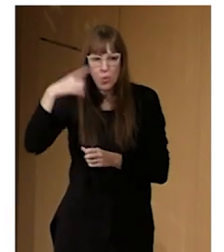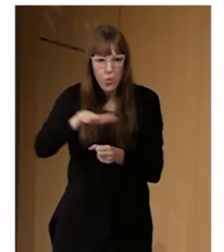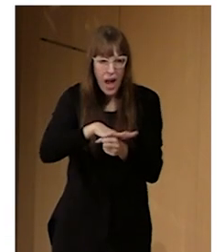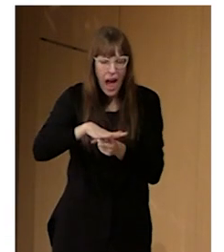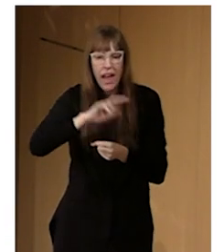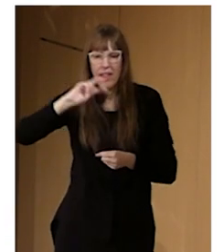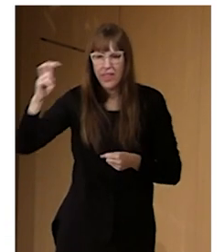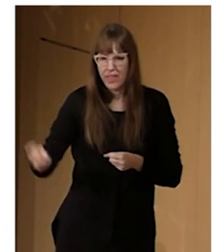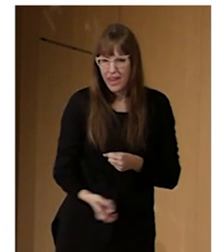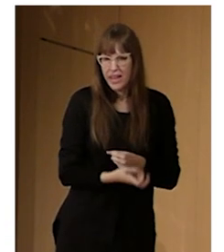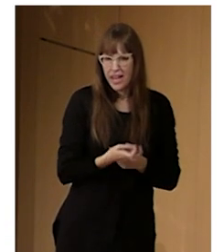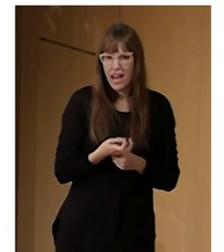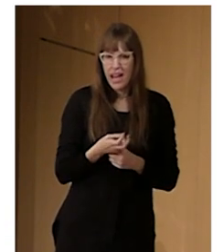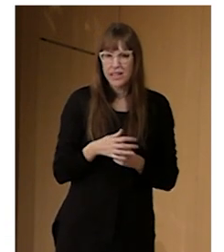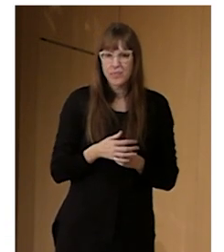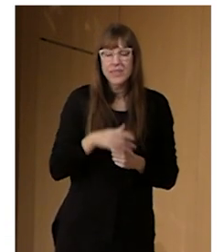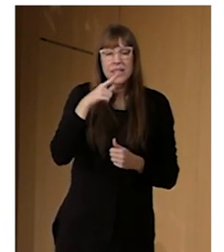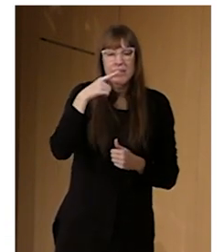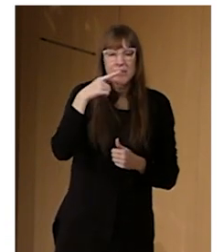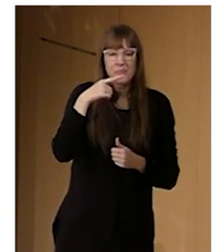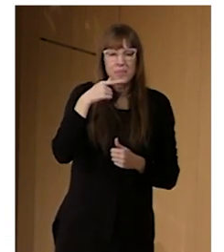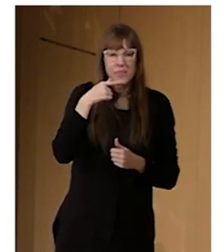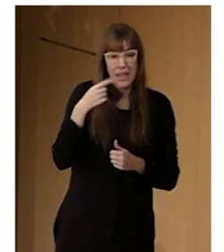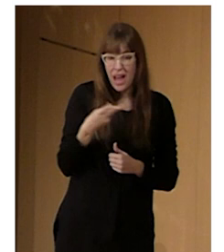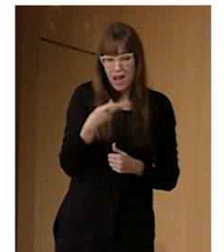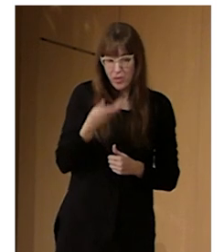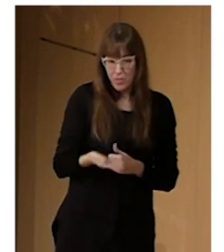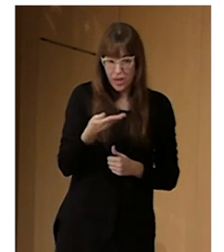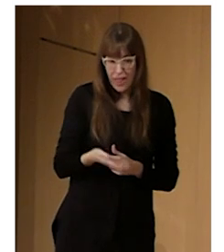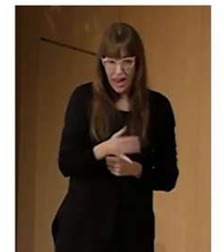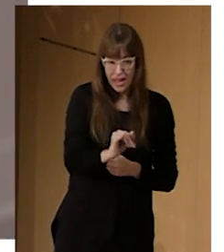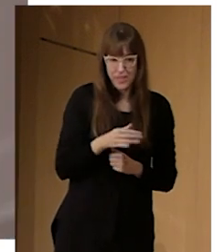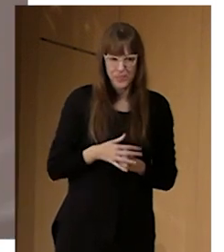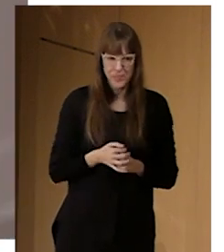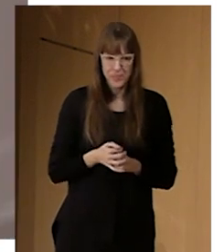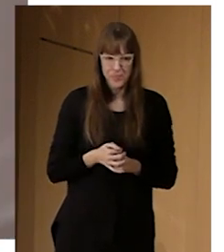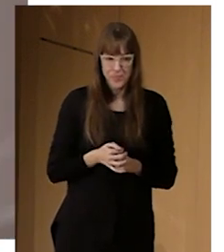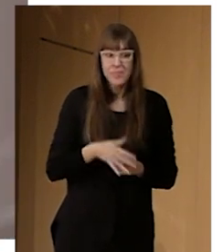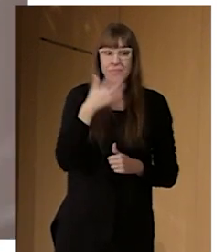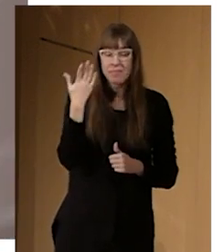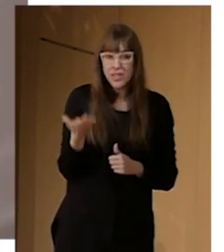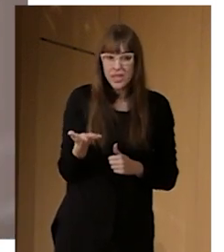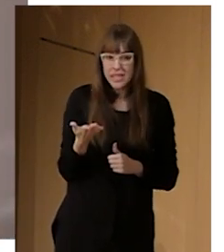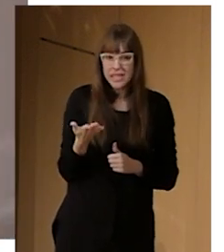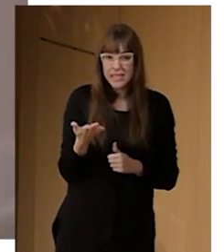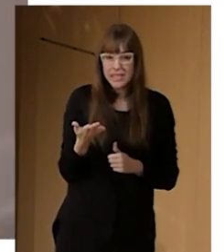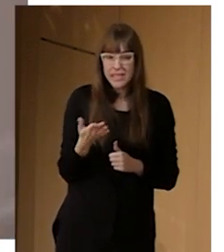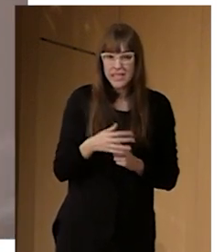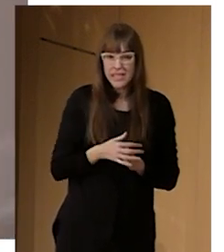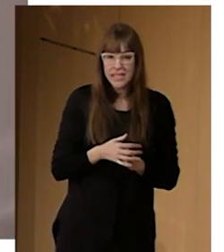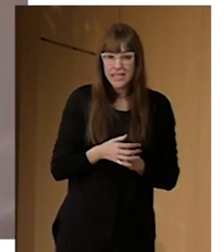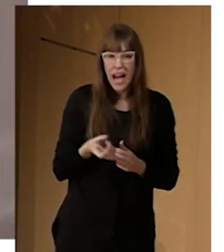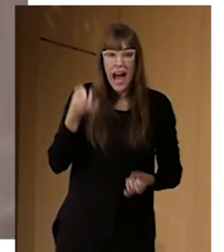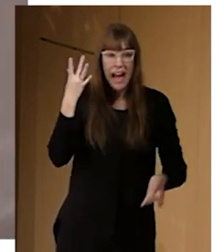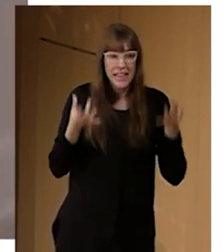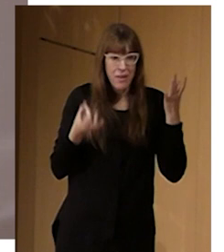fundación y las dos tienen la misma importancia cómo qué tipo de actividades de interés general hacemos